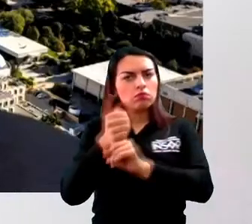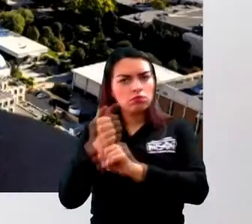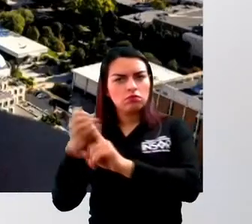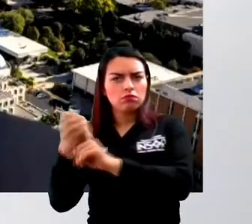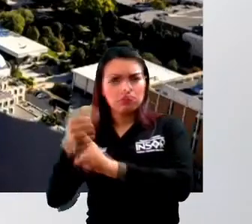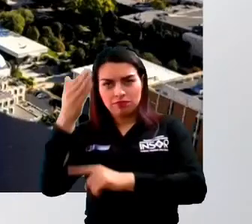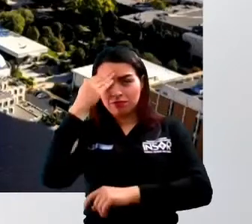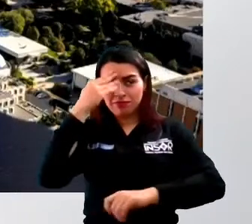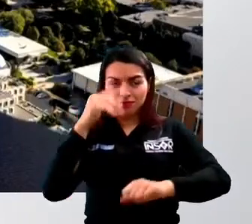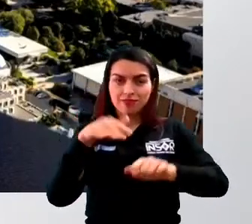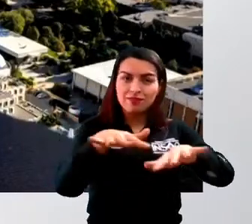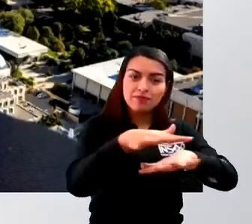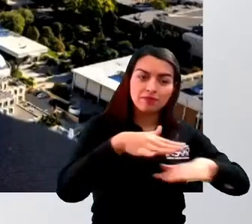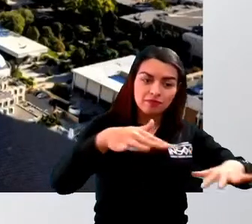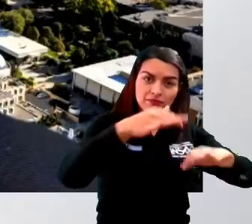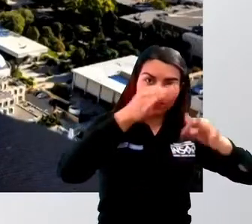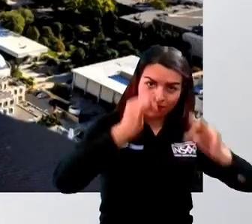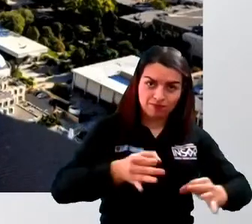espacio